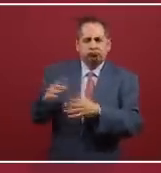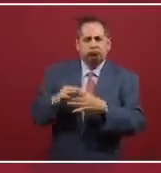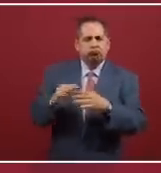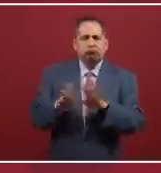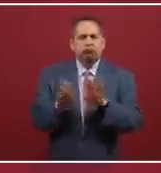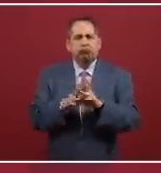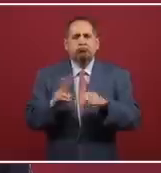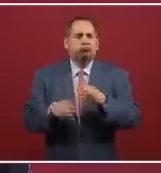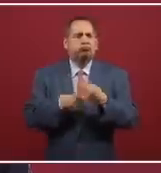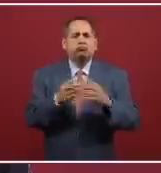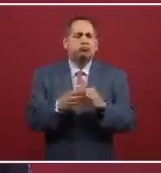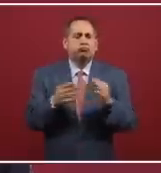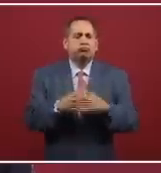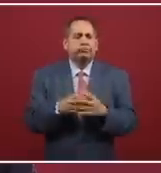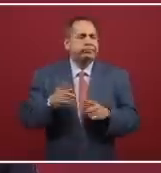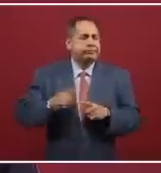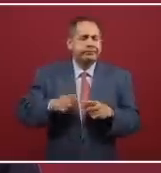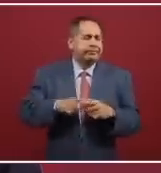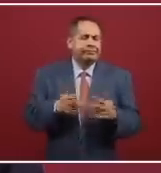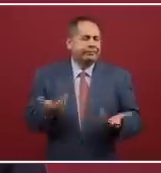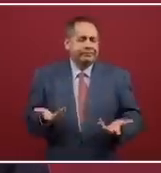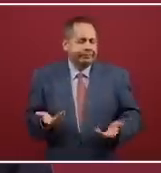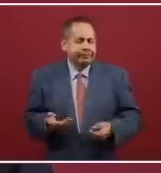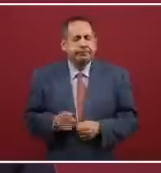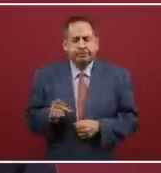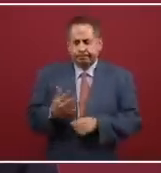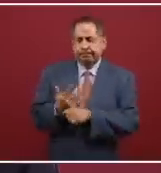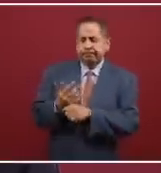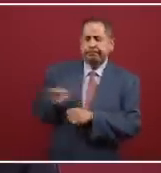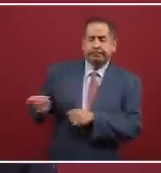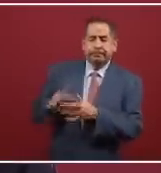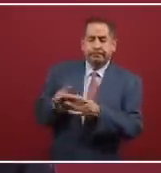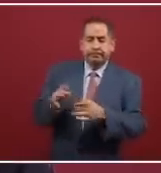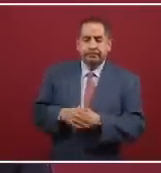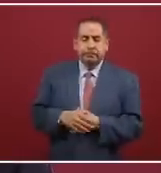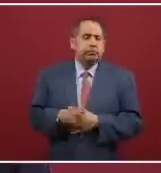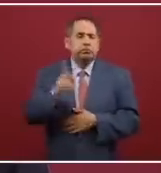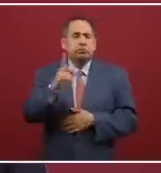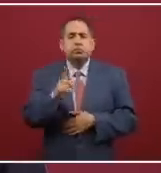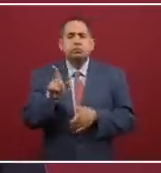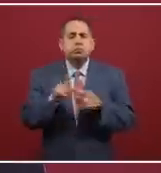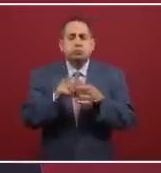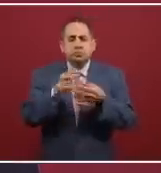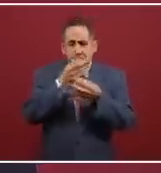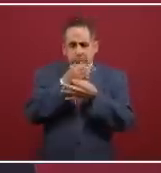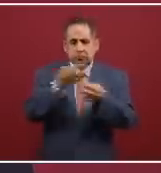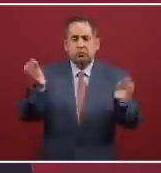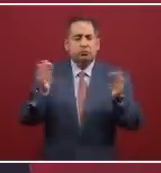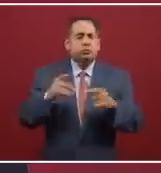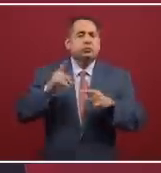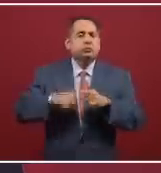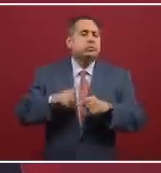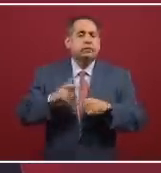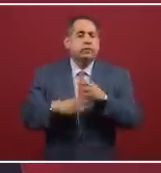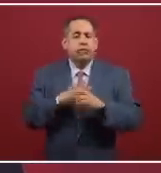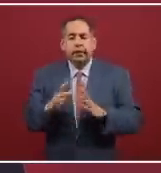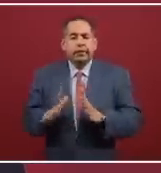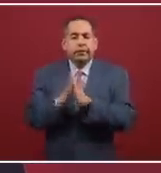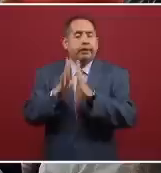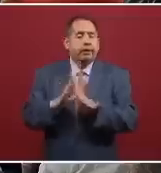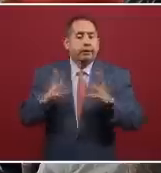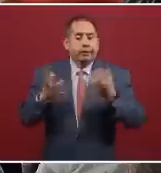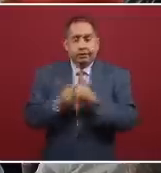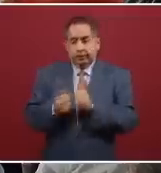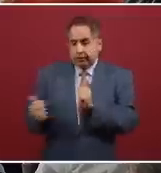marcelo ebrad y yo doy a conocer que va a participar en